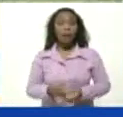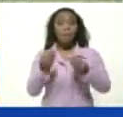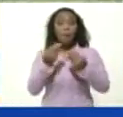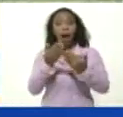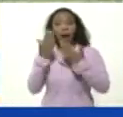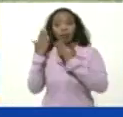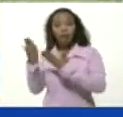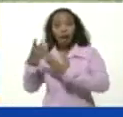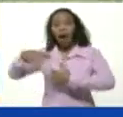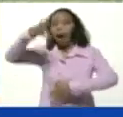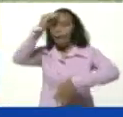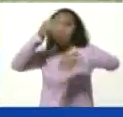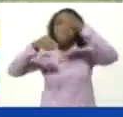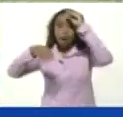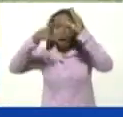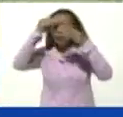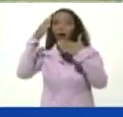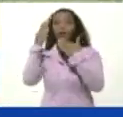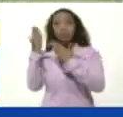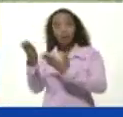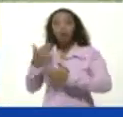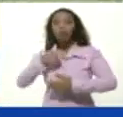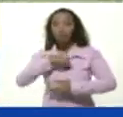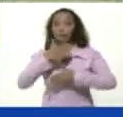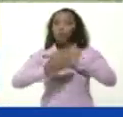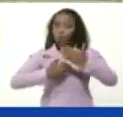aprendido. ¿Ah, Terán? ¿Cómo hemos aprendido?